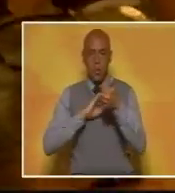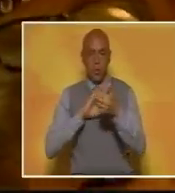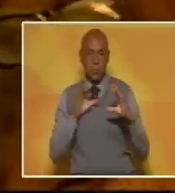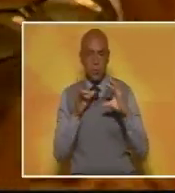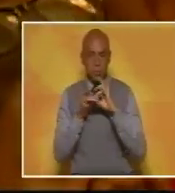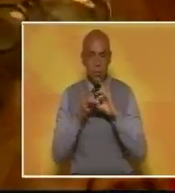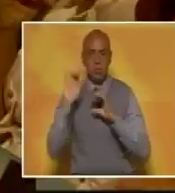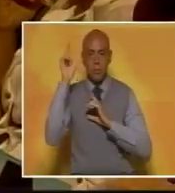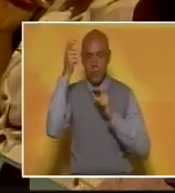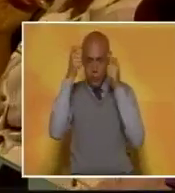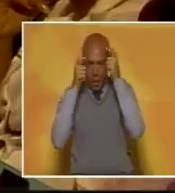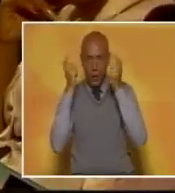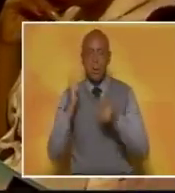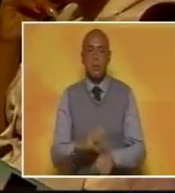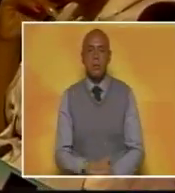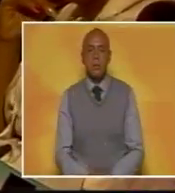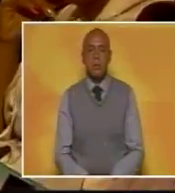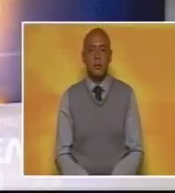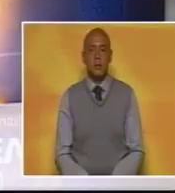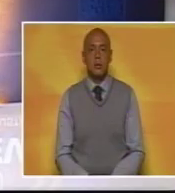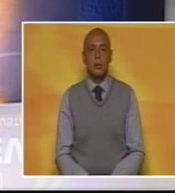Chávez, de Maduro.